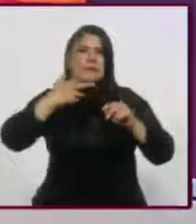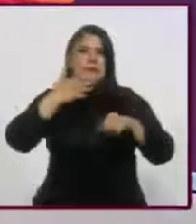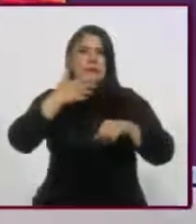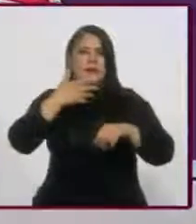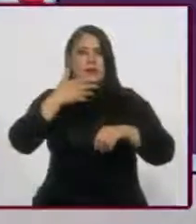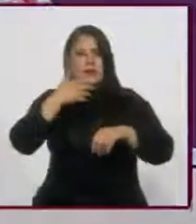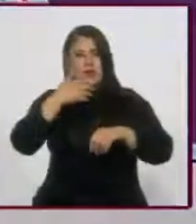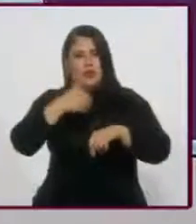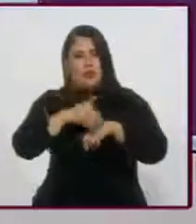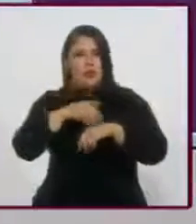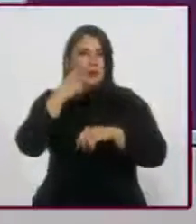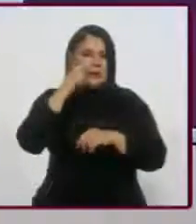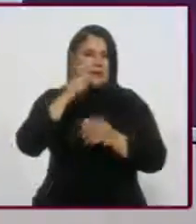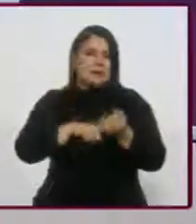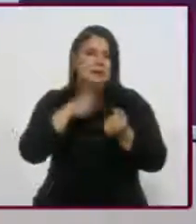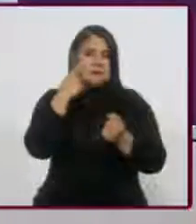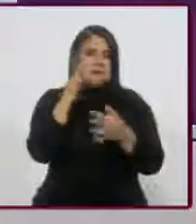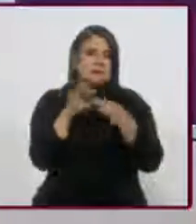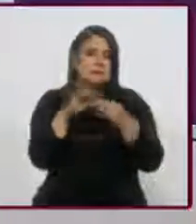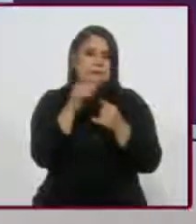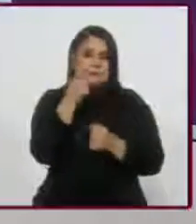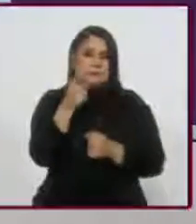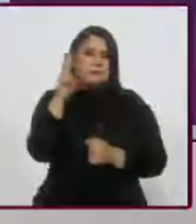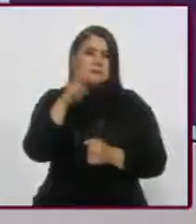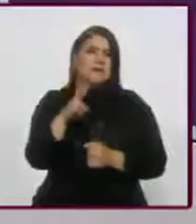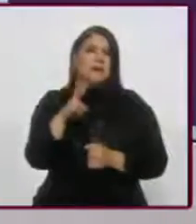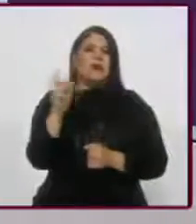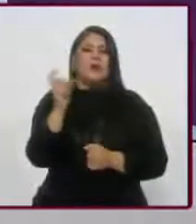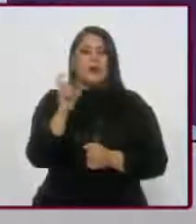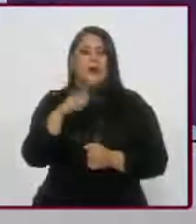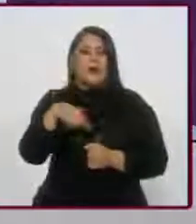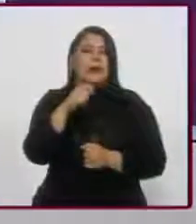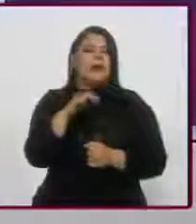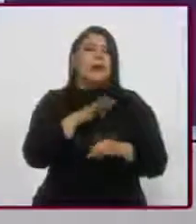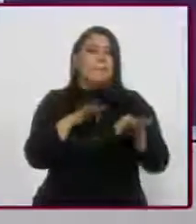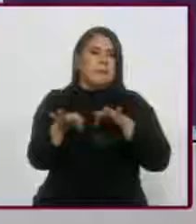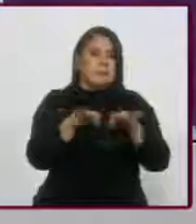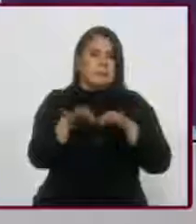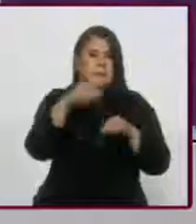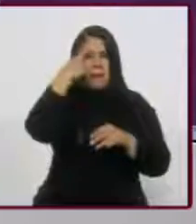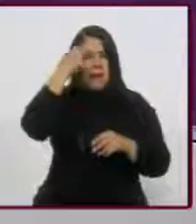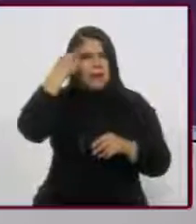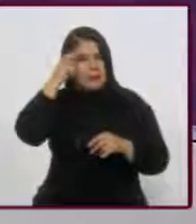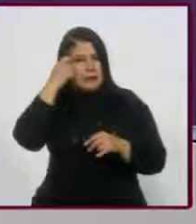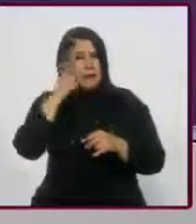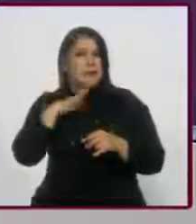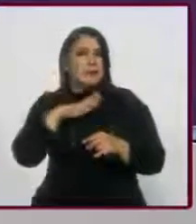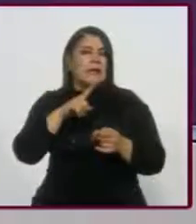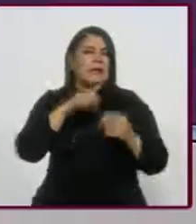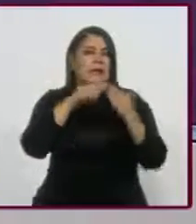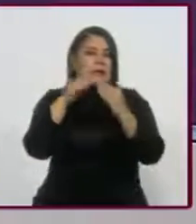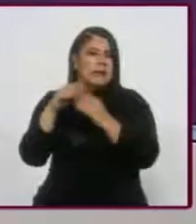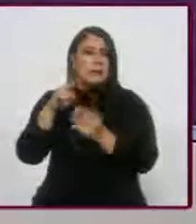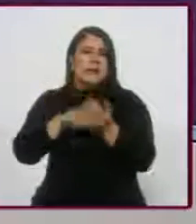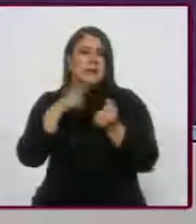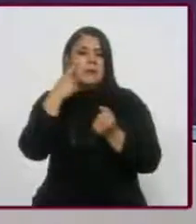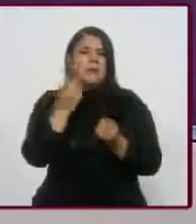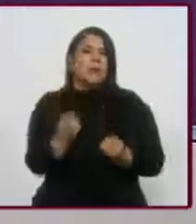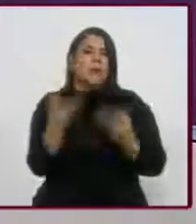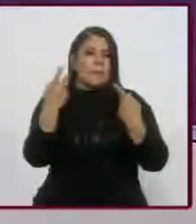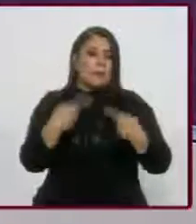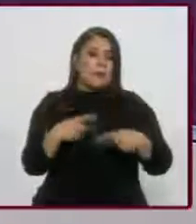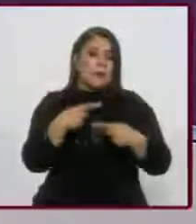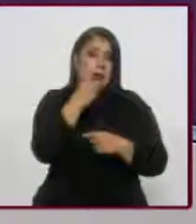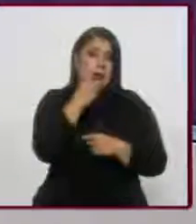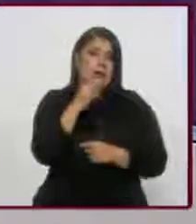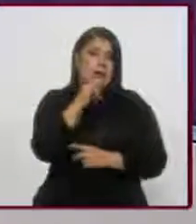como referente general. ¿De qué estamos hablando cuando hablamos de trabajo doméstico? ¿Cuánta gente está en esta condición en nuestro país?